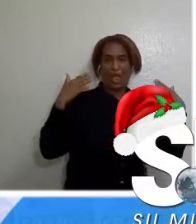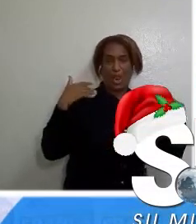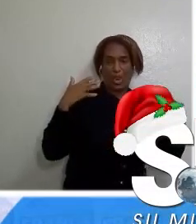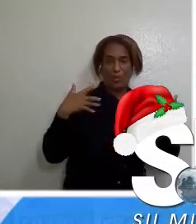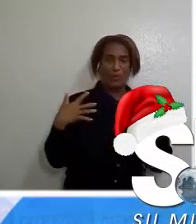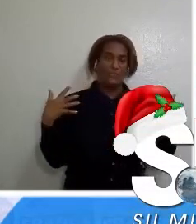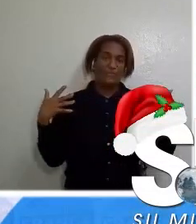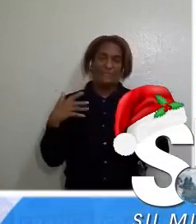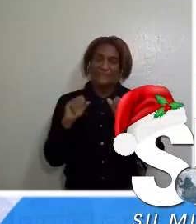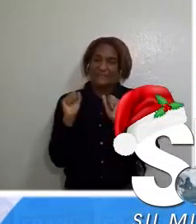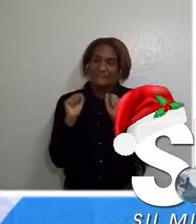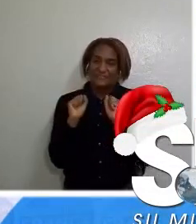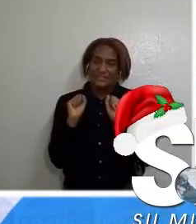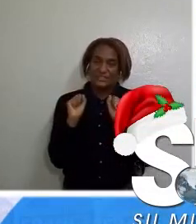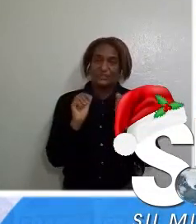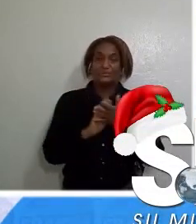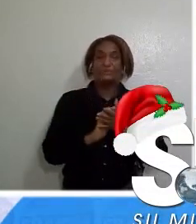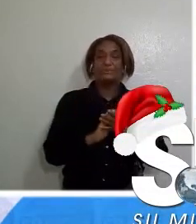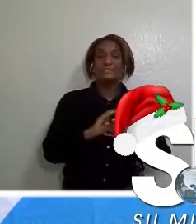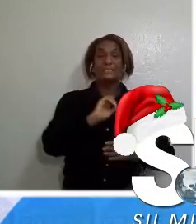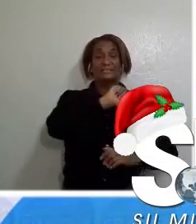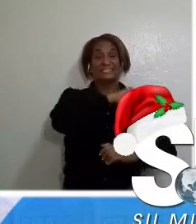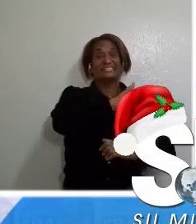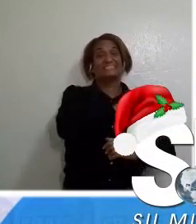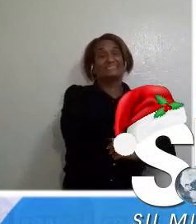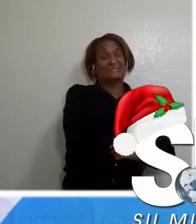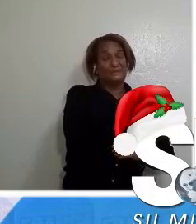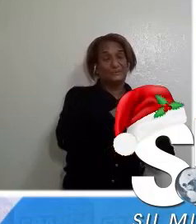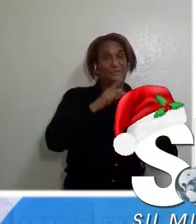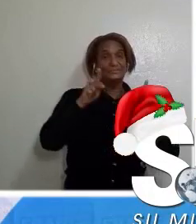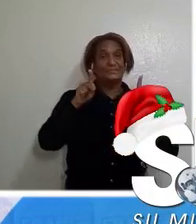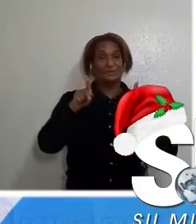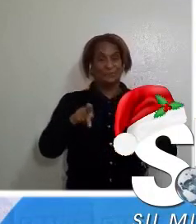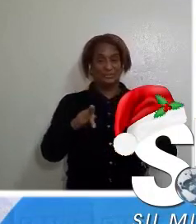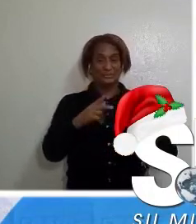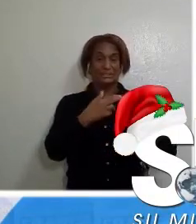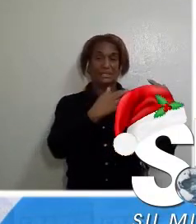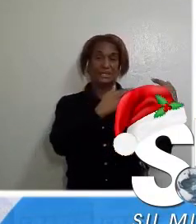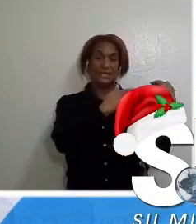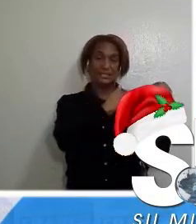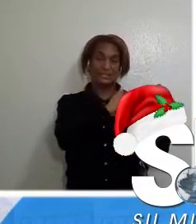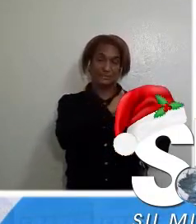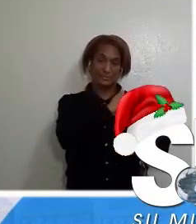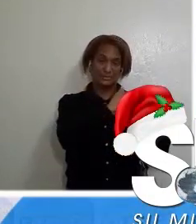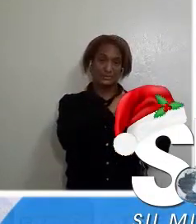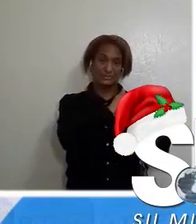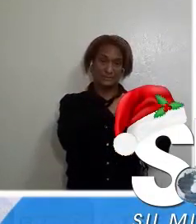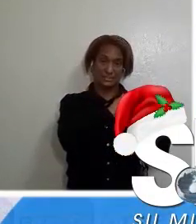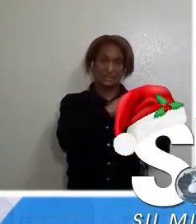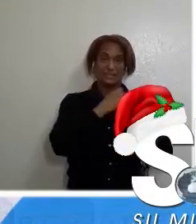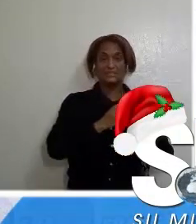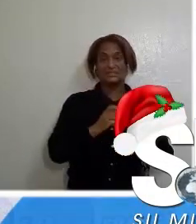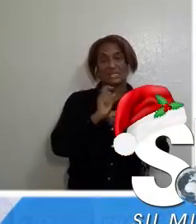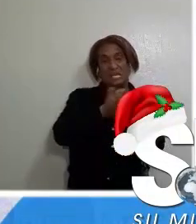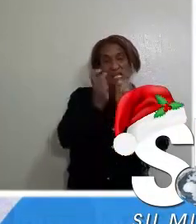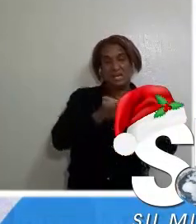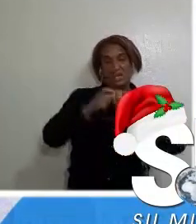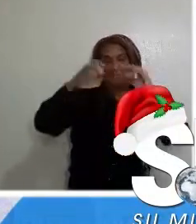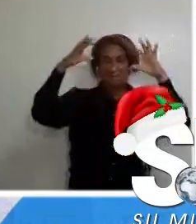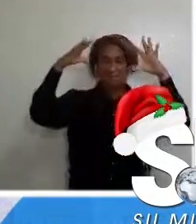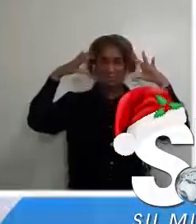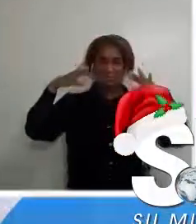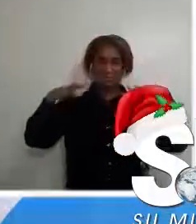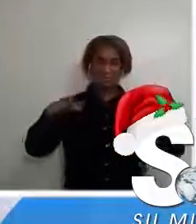ahí no van porque el señor Ezequiel Molina pues tenga un aspecto que